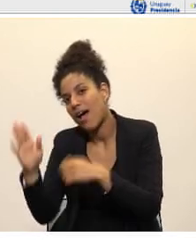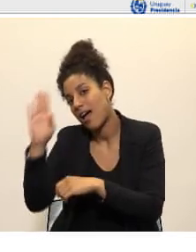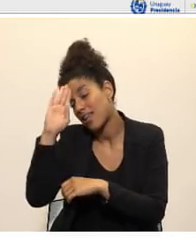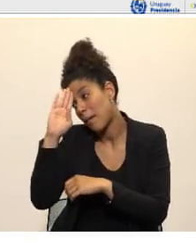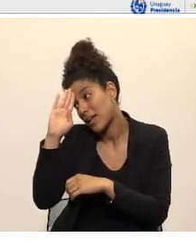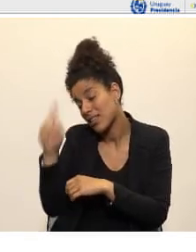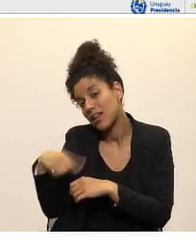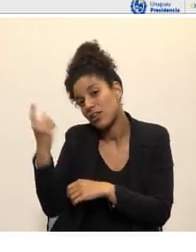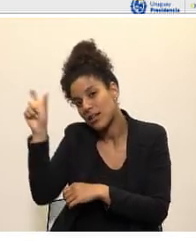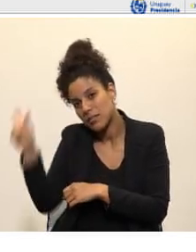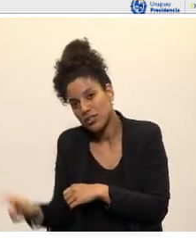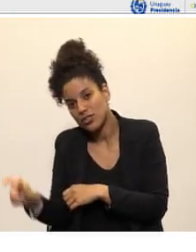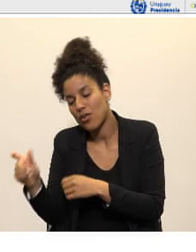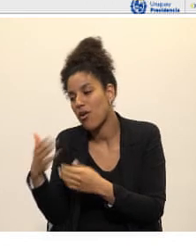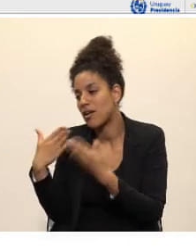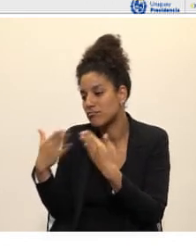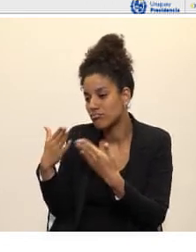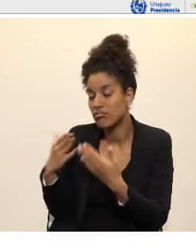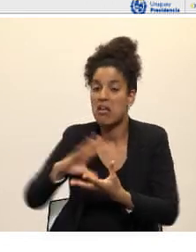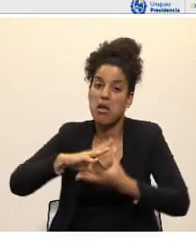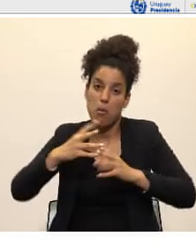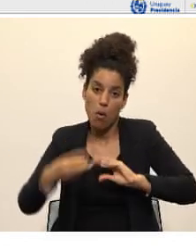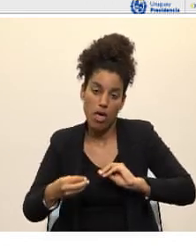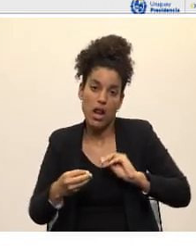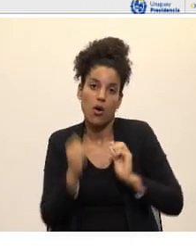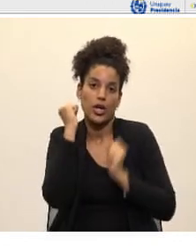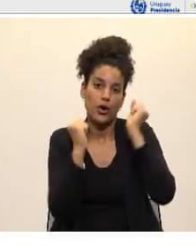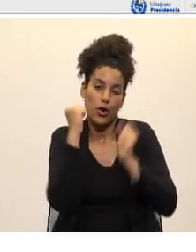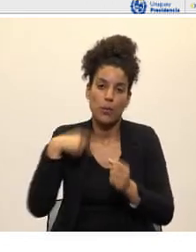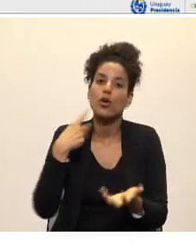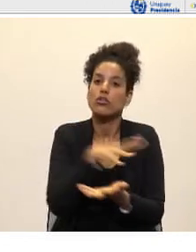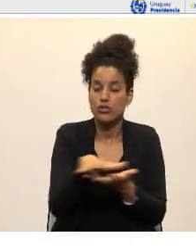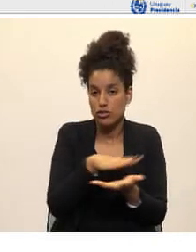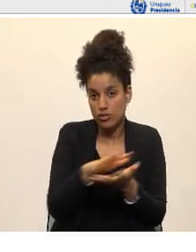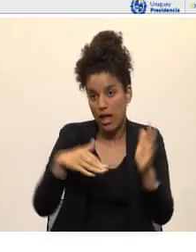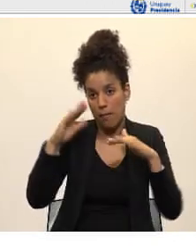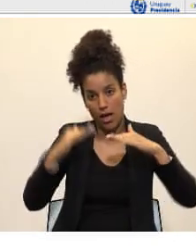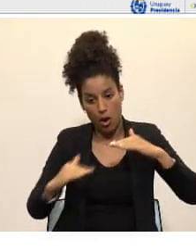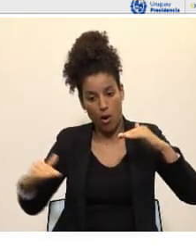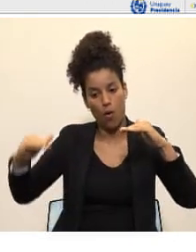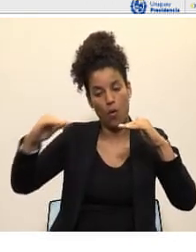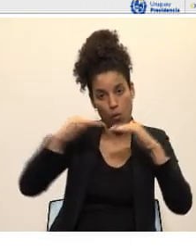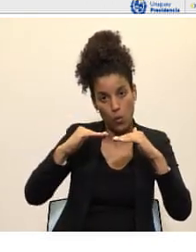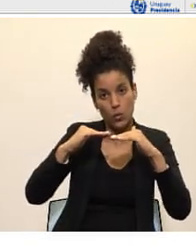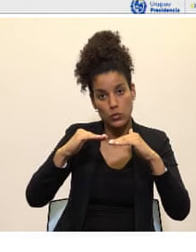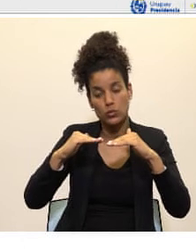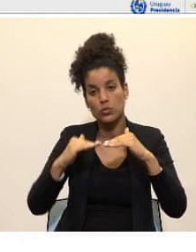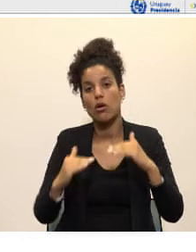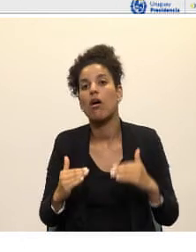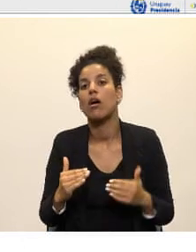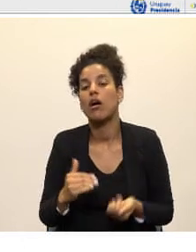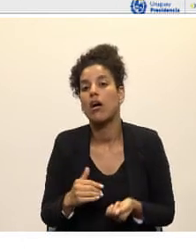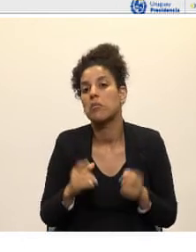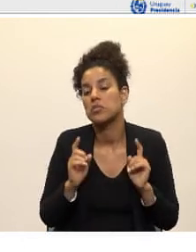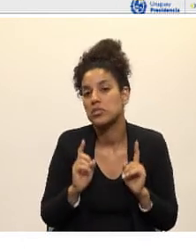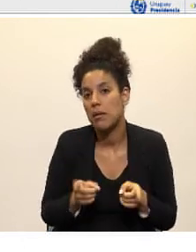la otra. Por supuesto, un modelo económico y social más justo. Esto tiene que ver con la universalización de la tecnología,